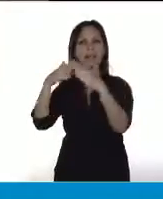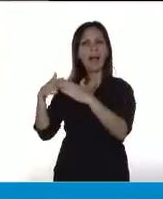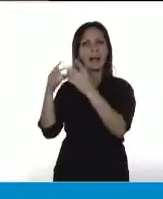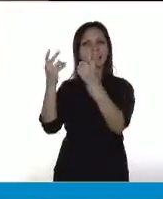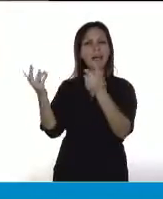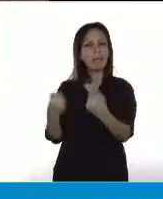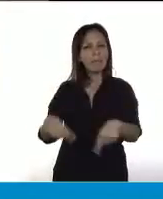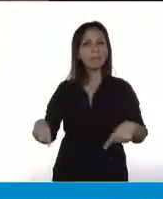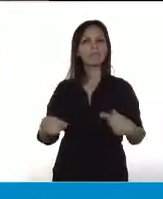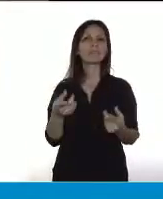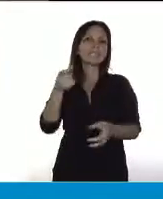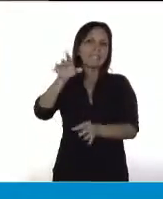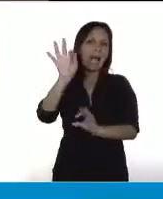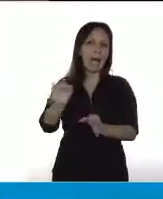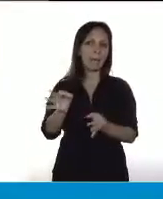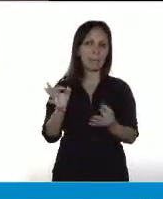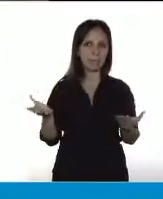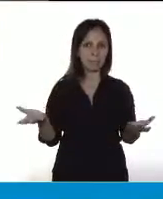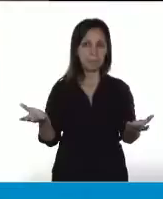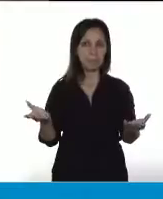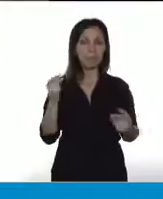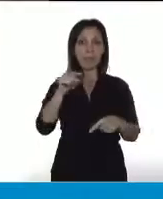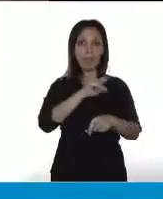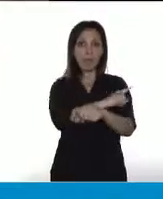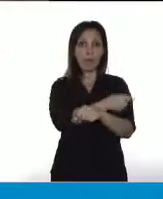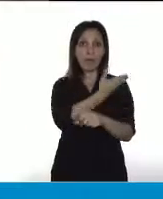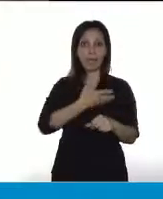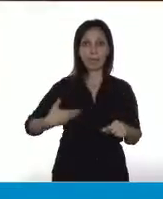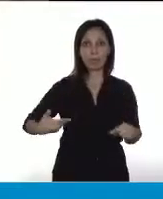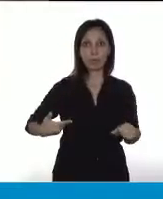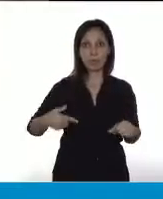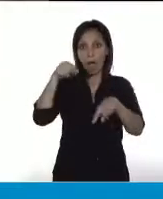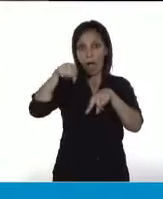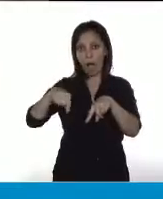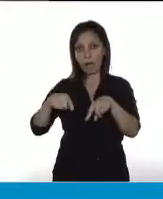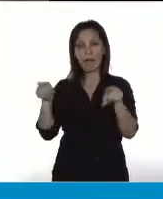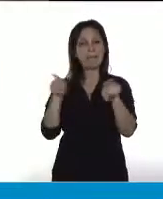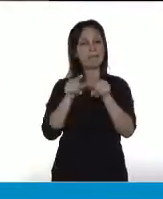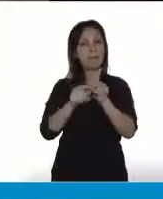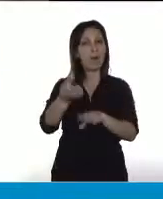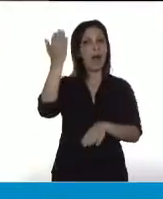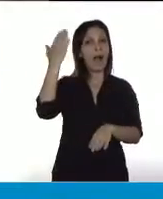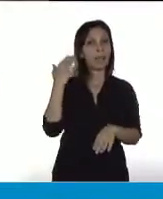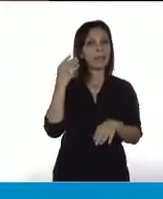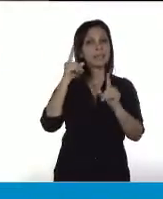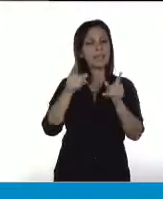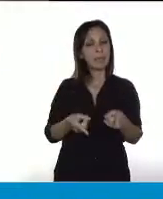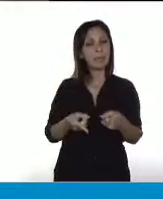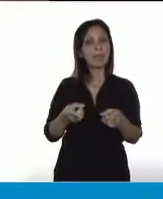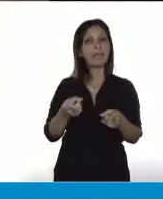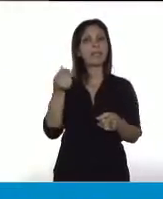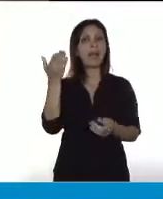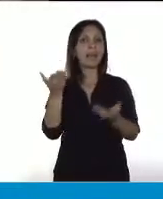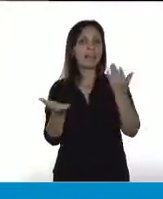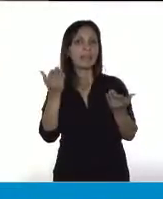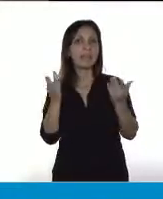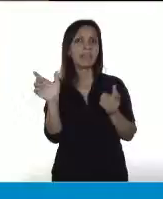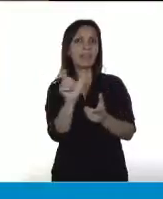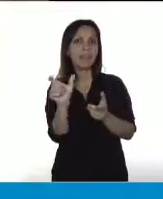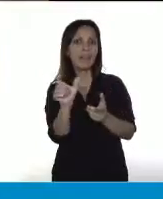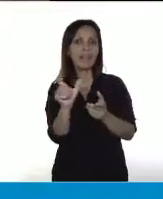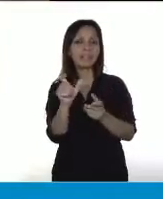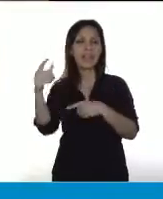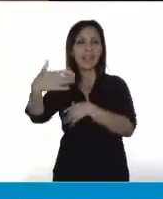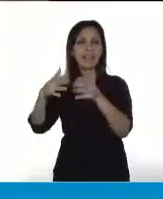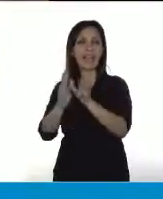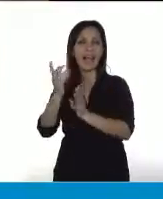bastante experiencia. Este ejecutivo, como los anteriores, además ve en el idioma y en el IPS una caja en la cual meter mano, como si fueran